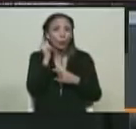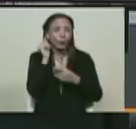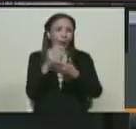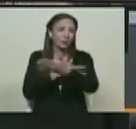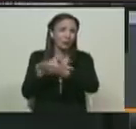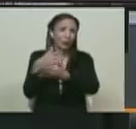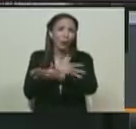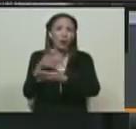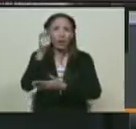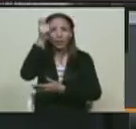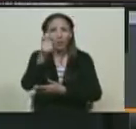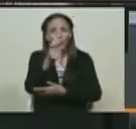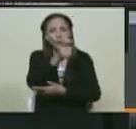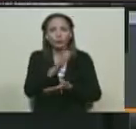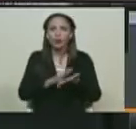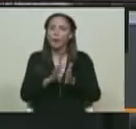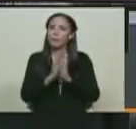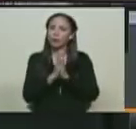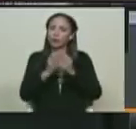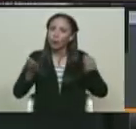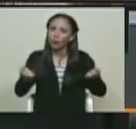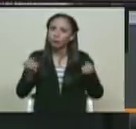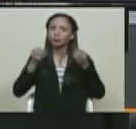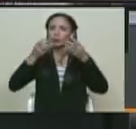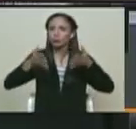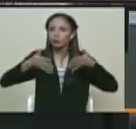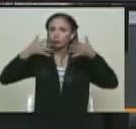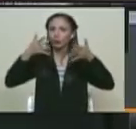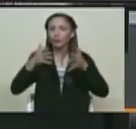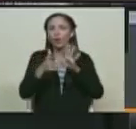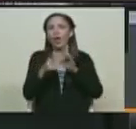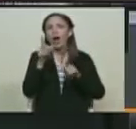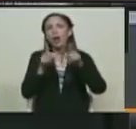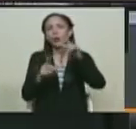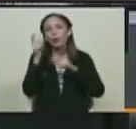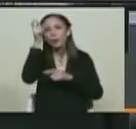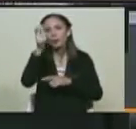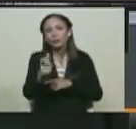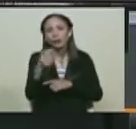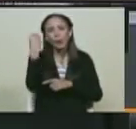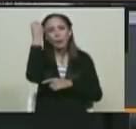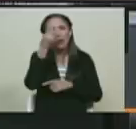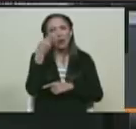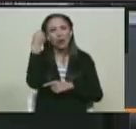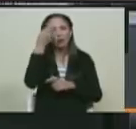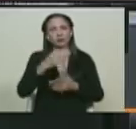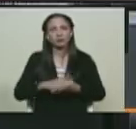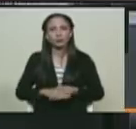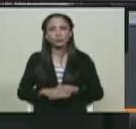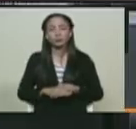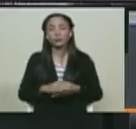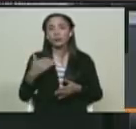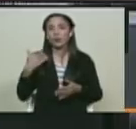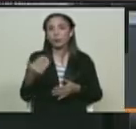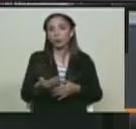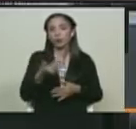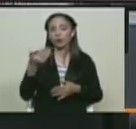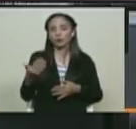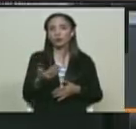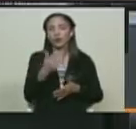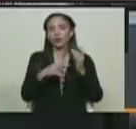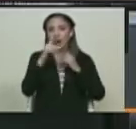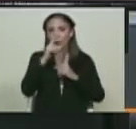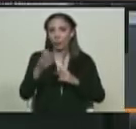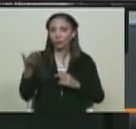Les recomiendo entonces, fíjense, ahí estaba haciendo algunos comentarios. cosas claves, emblemáticas del año